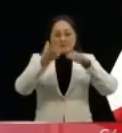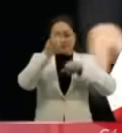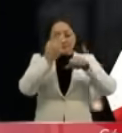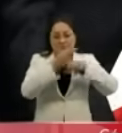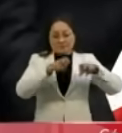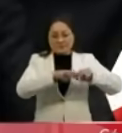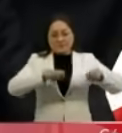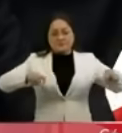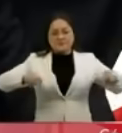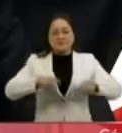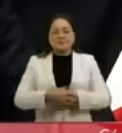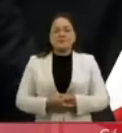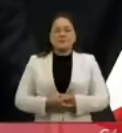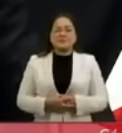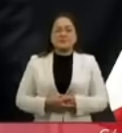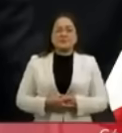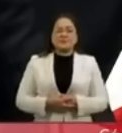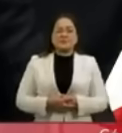directiva.